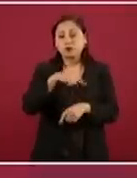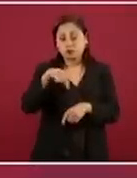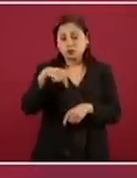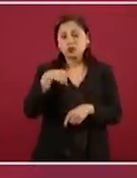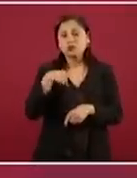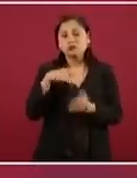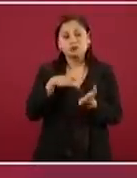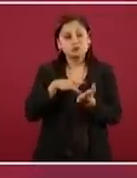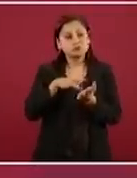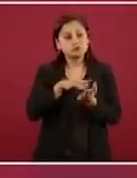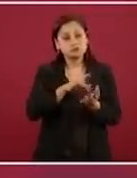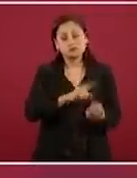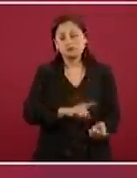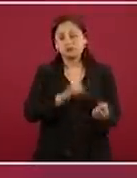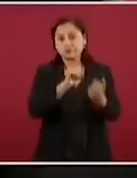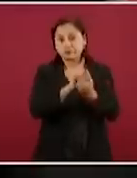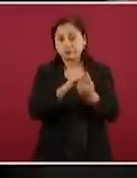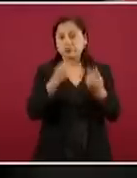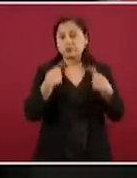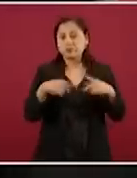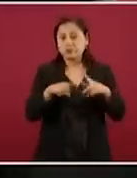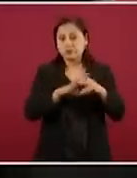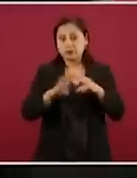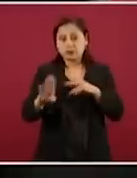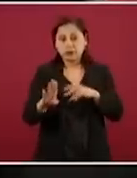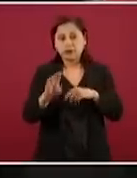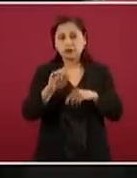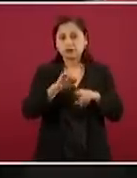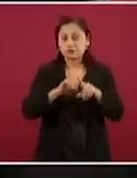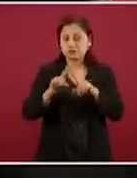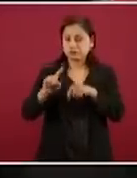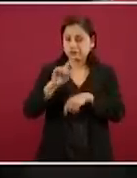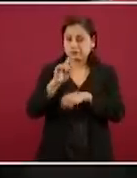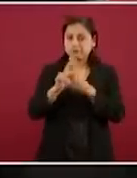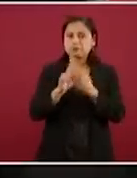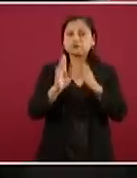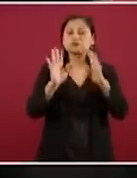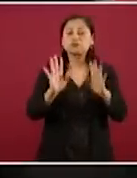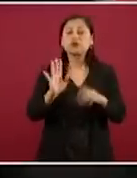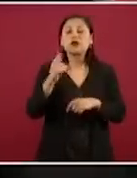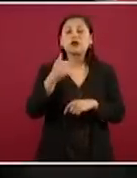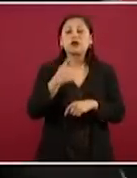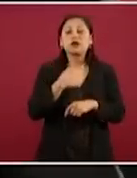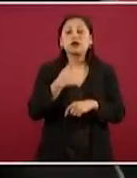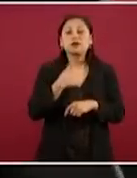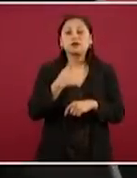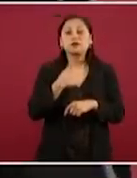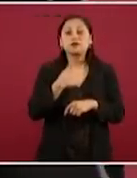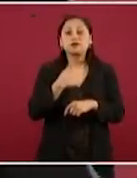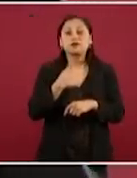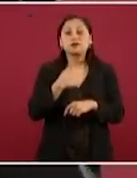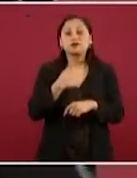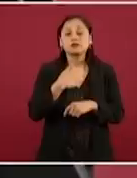de manera directa a los migrantes. Hay que ver qué está pasando en este